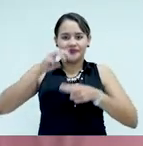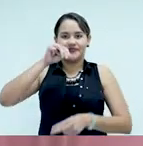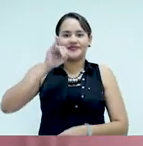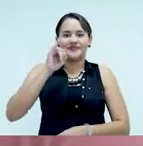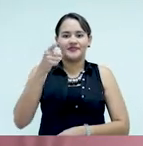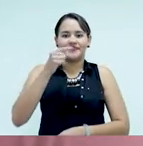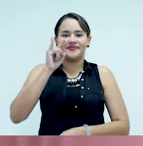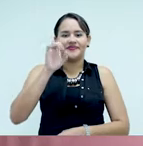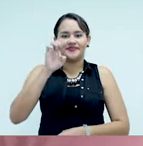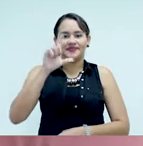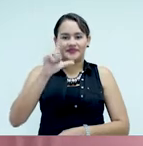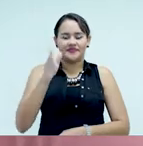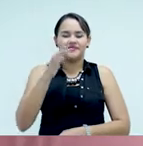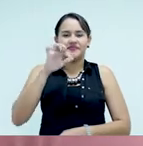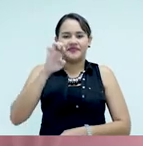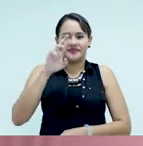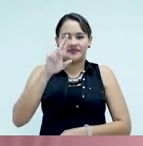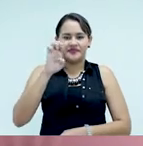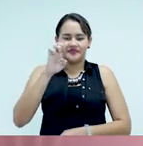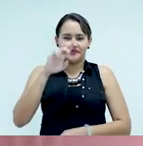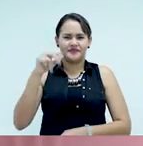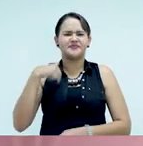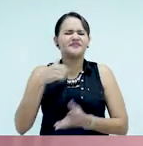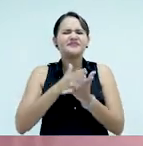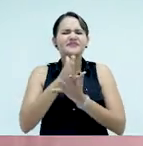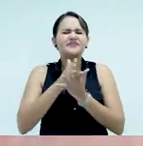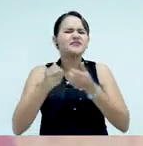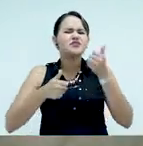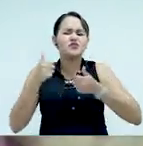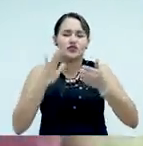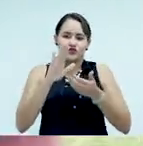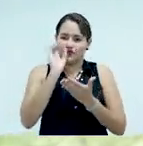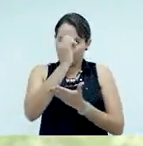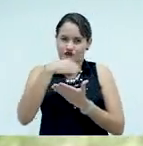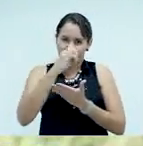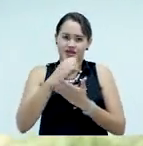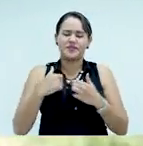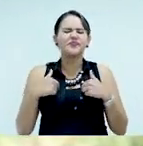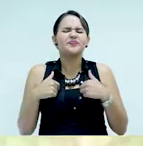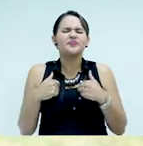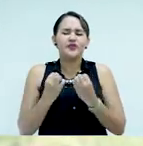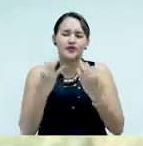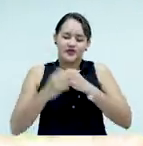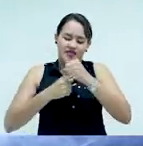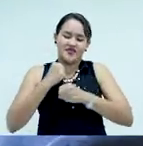me llamo Miguel Pérez, pertenezco al programa de biología y tengo 23 años.